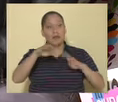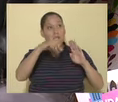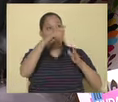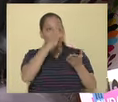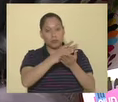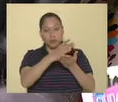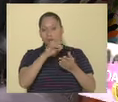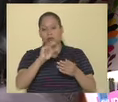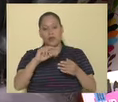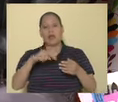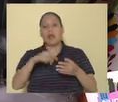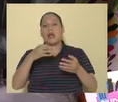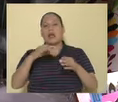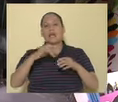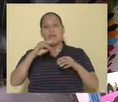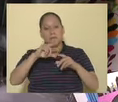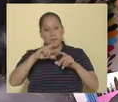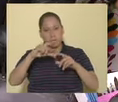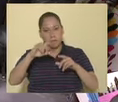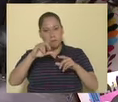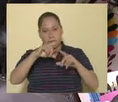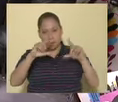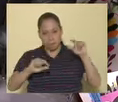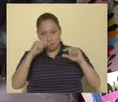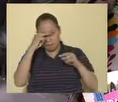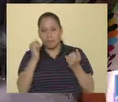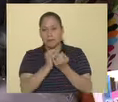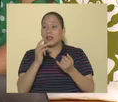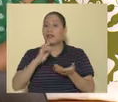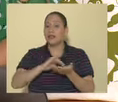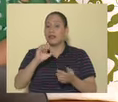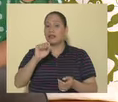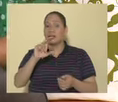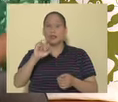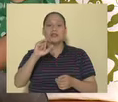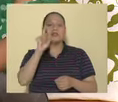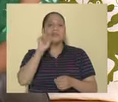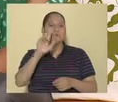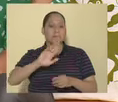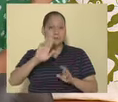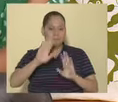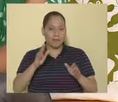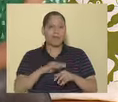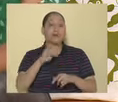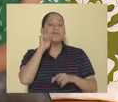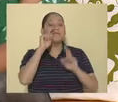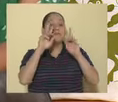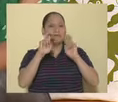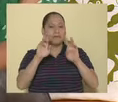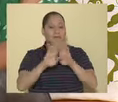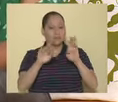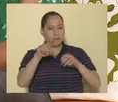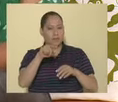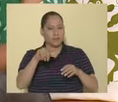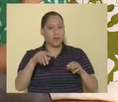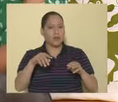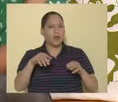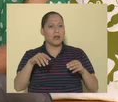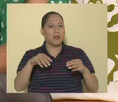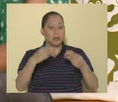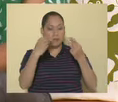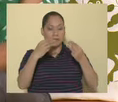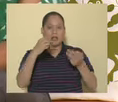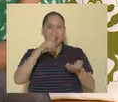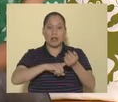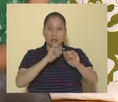México. Renovar o morir, Muchas gracias, Susi. A ustedes, gracias. chicas. Ya mañana, mitad de semana. Oye, mañana vamos a hablar del mercado